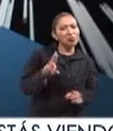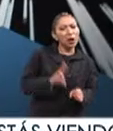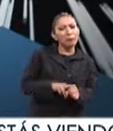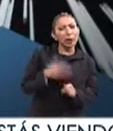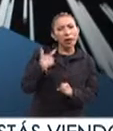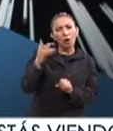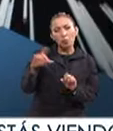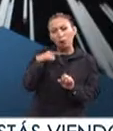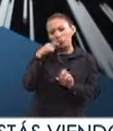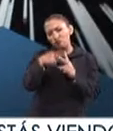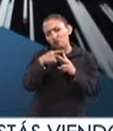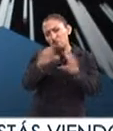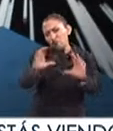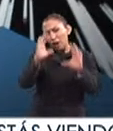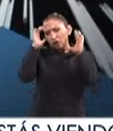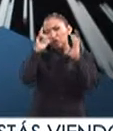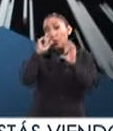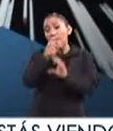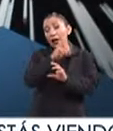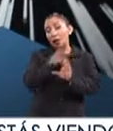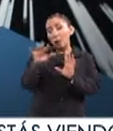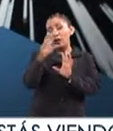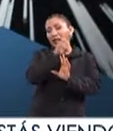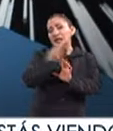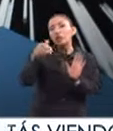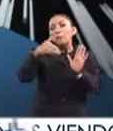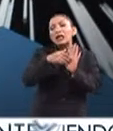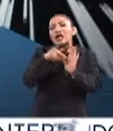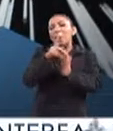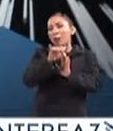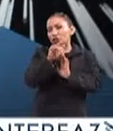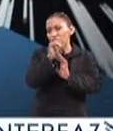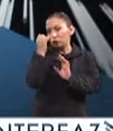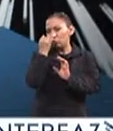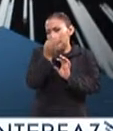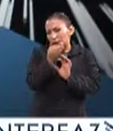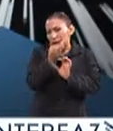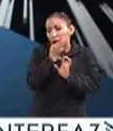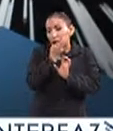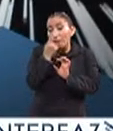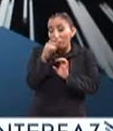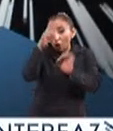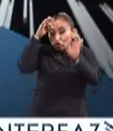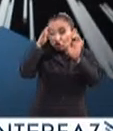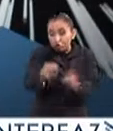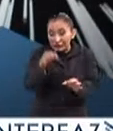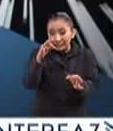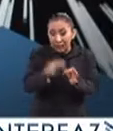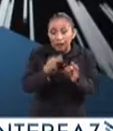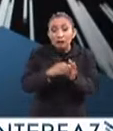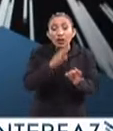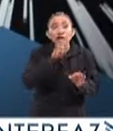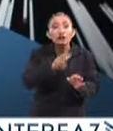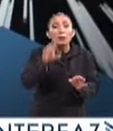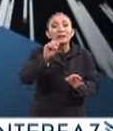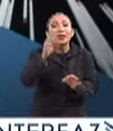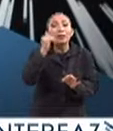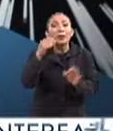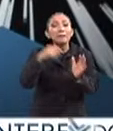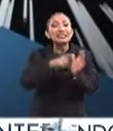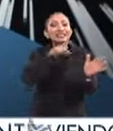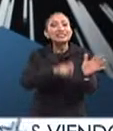Comúnmente, se redondea la velocidad de la luz en torno a los 300.000 kilómetros por segundo. La medición exacta es de